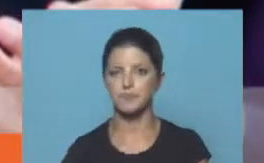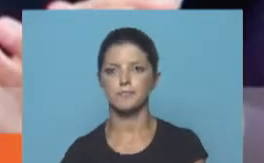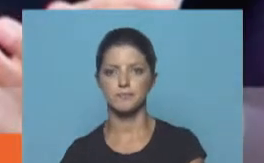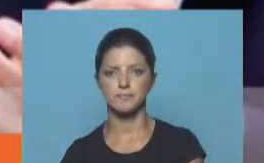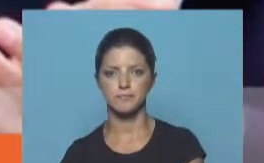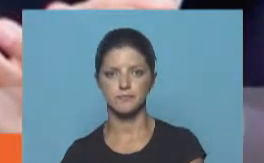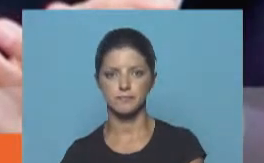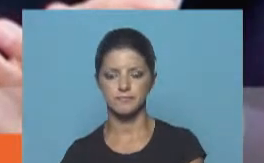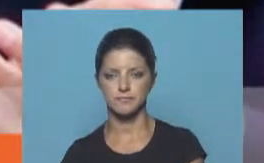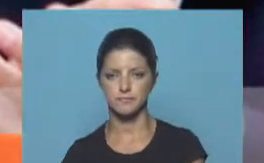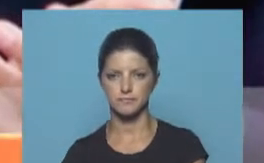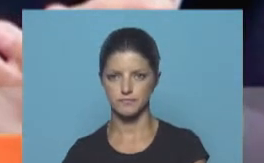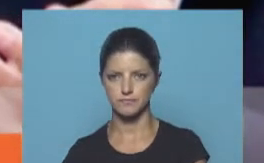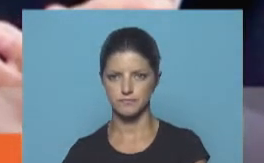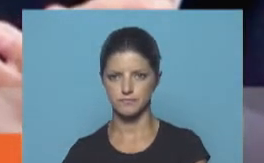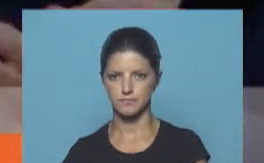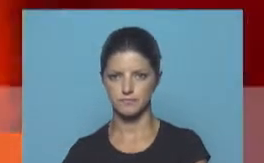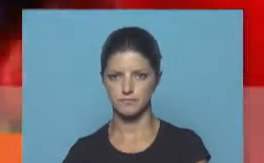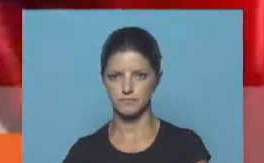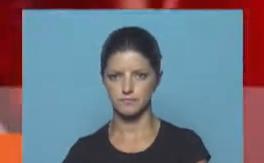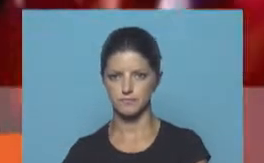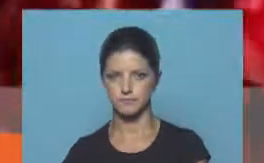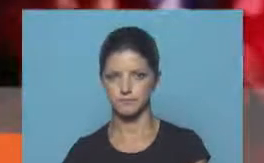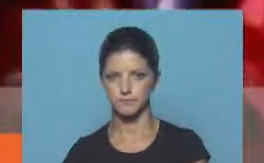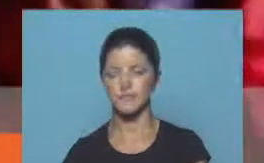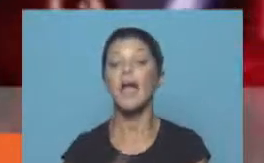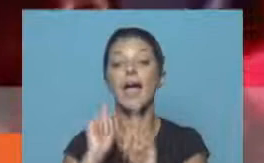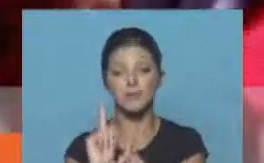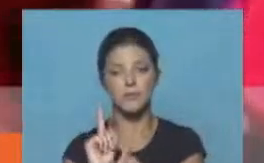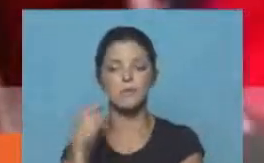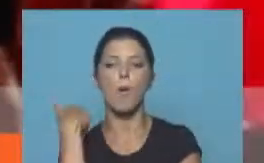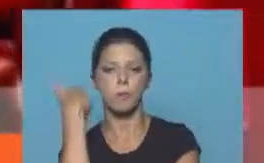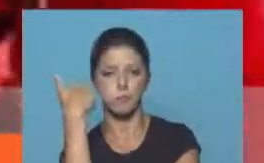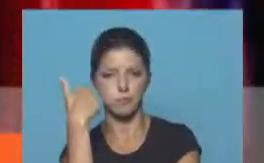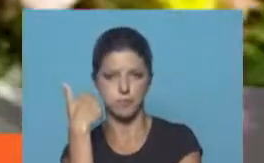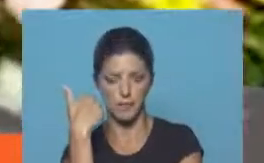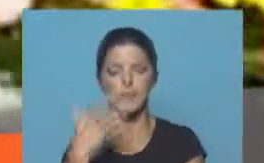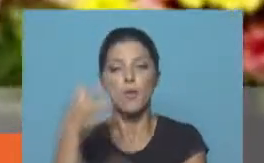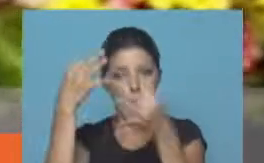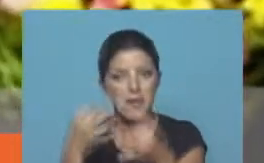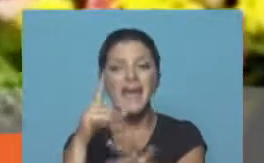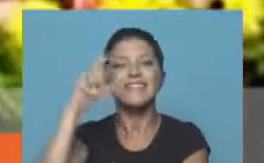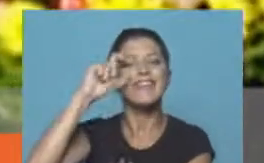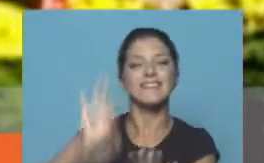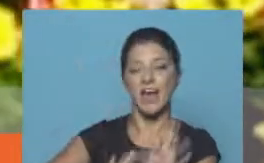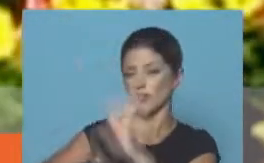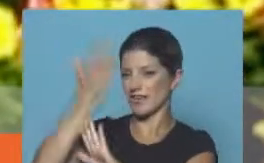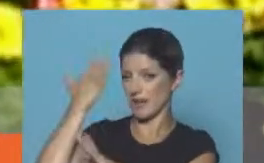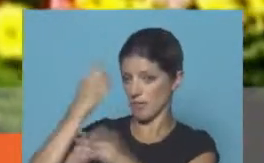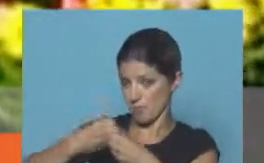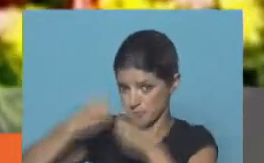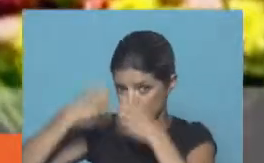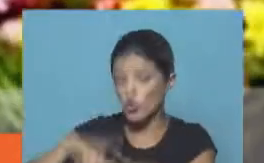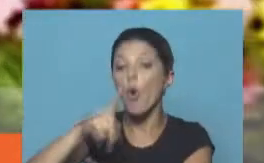Dios, seguiremos adelante. Esa voluntad de camaradería echó raíces hace 10 años, cuando el Partido